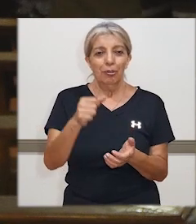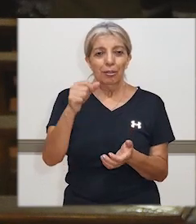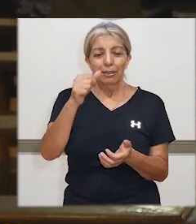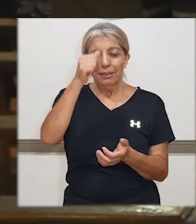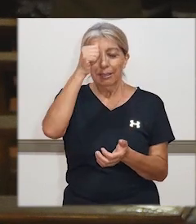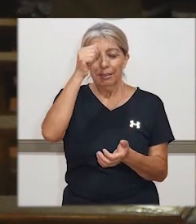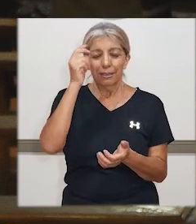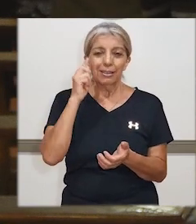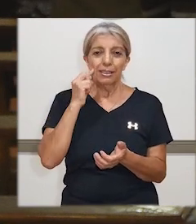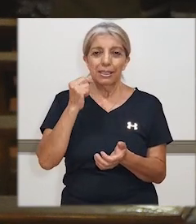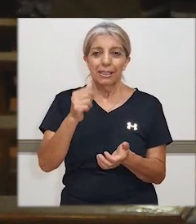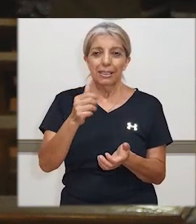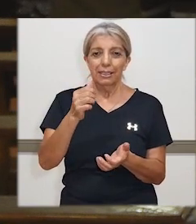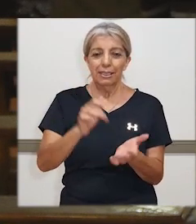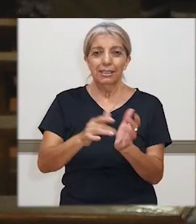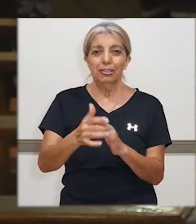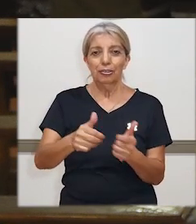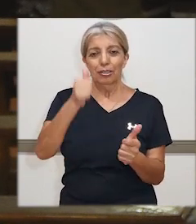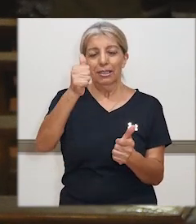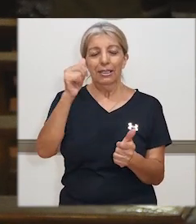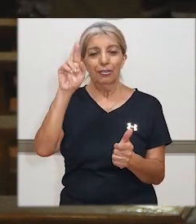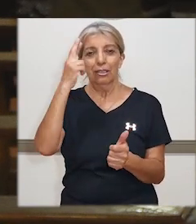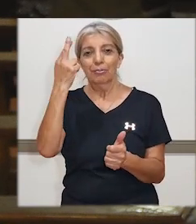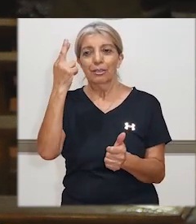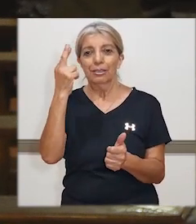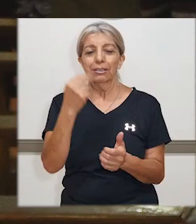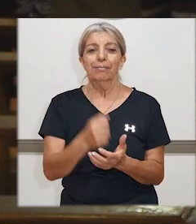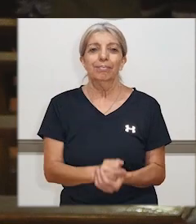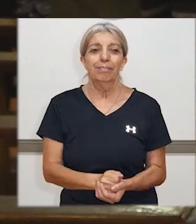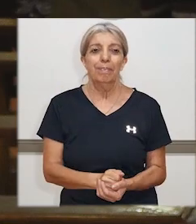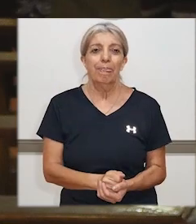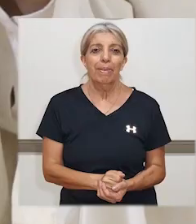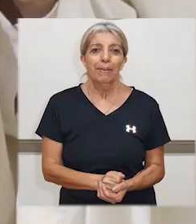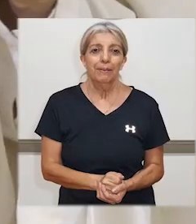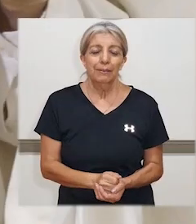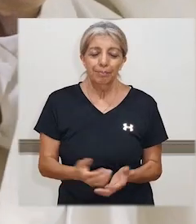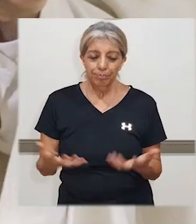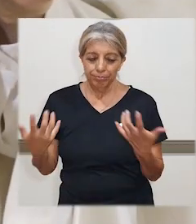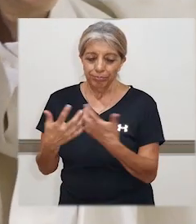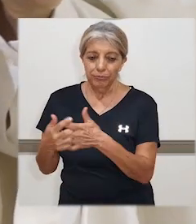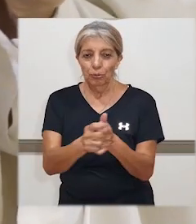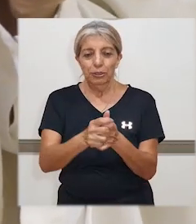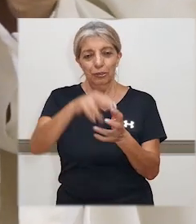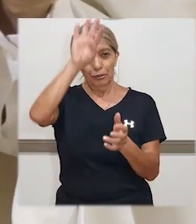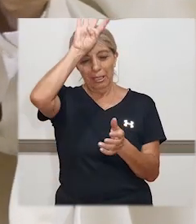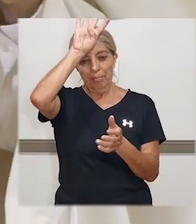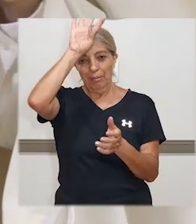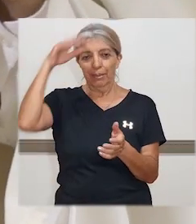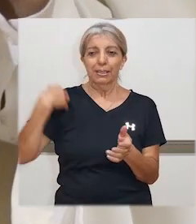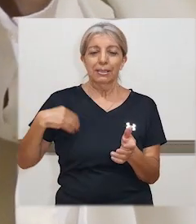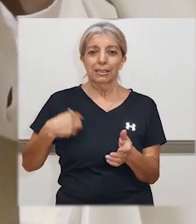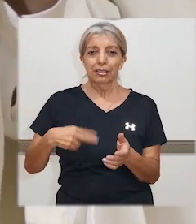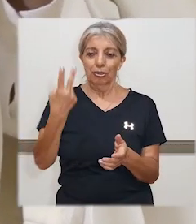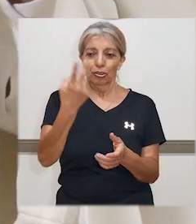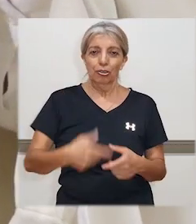ha vencido la muerte y nos ha hecho partícipes de su vida inmortal. Y con el Papa Francisco, con